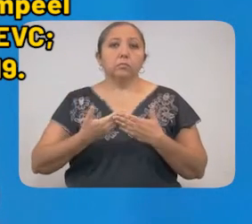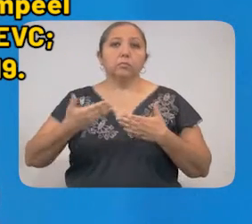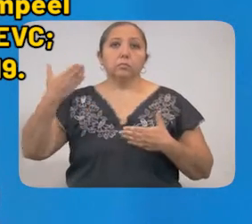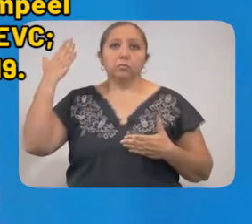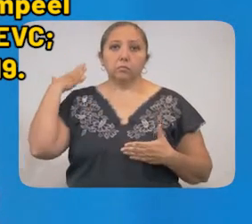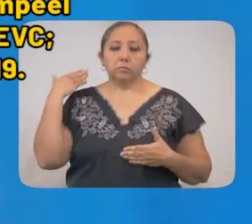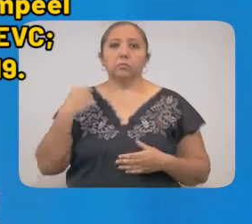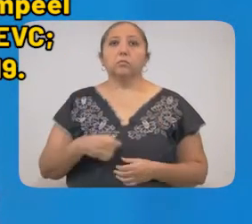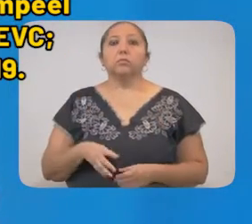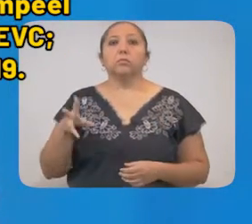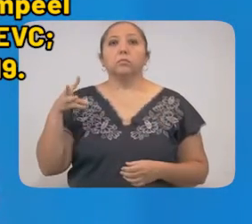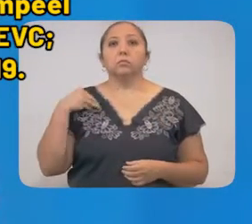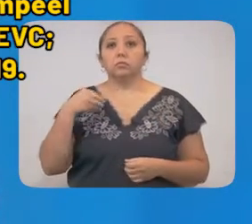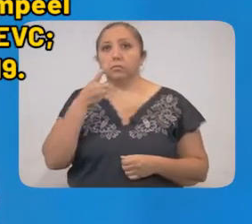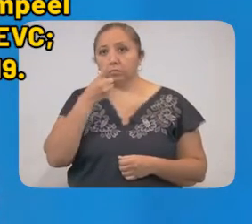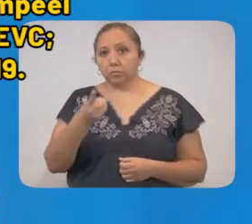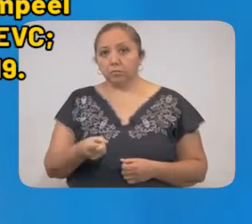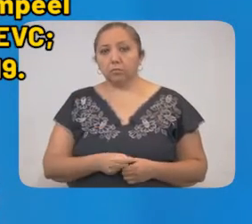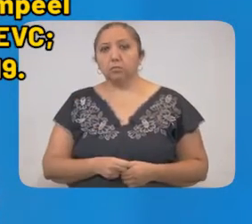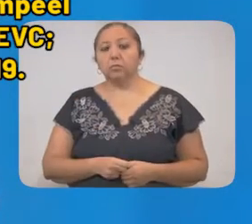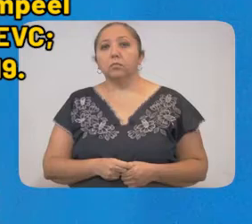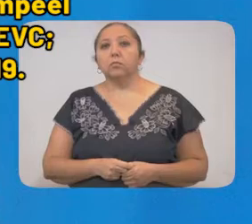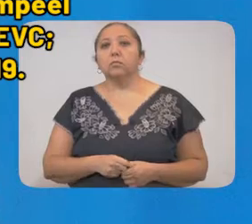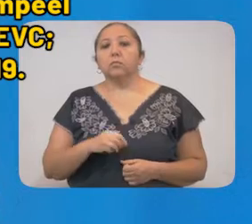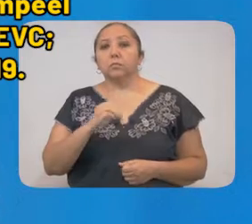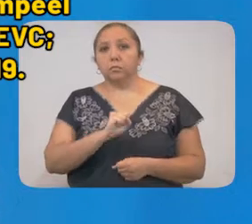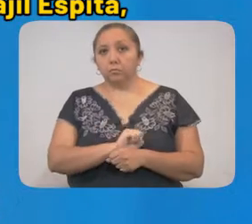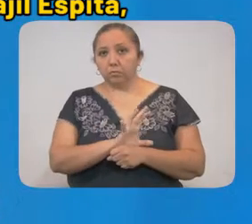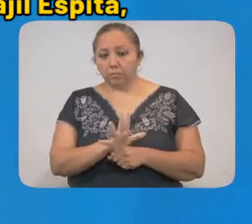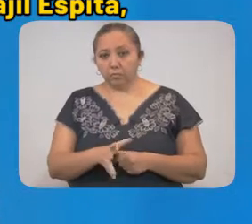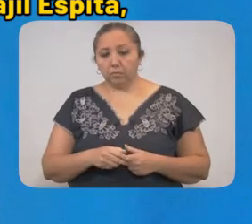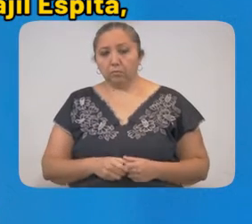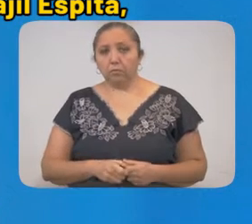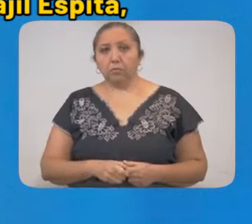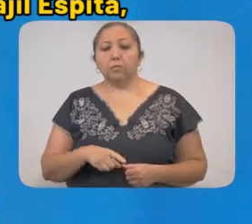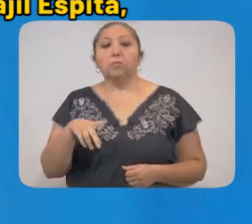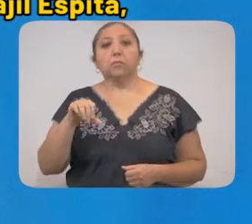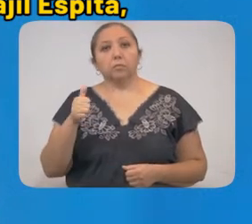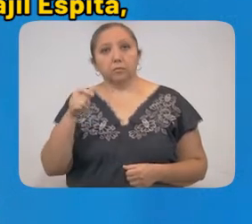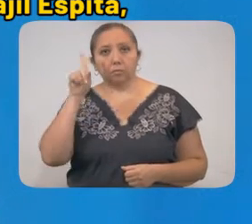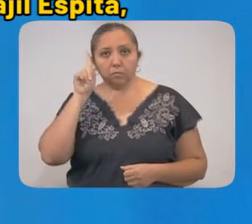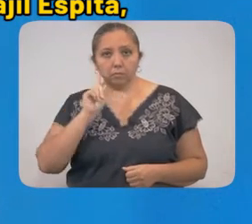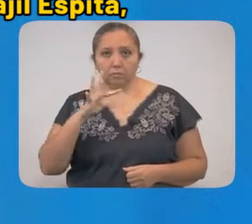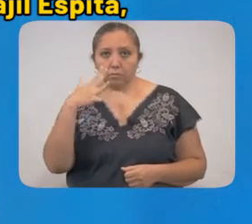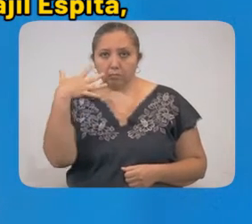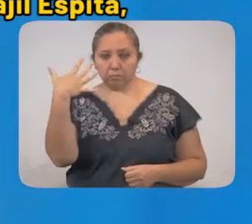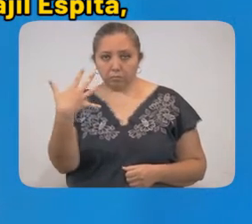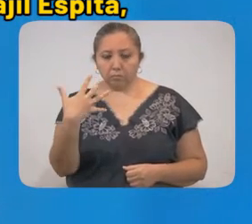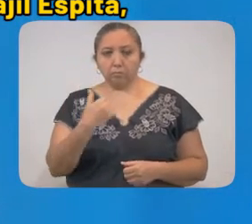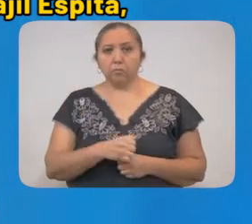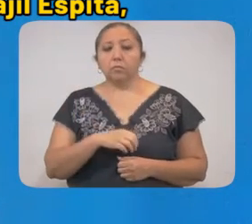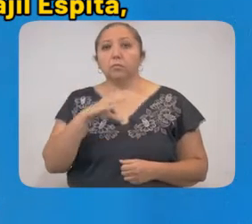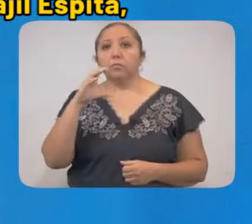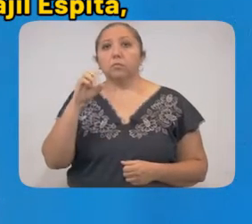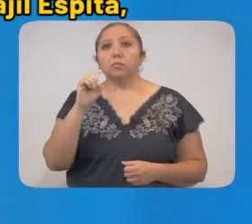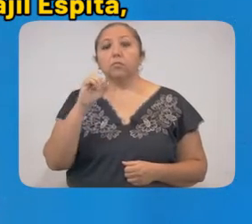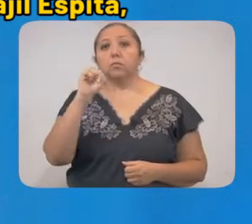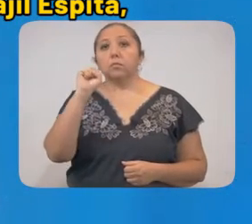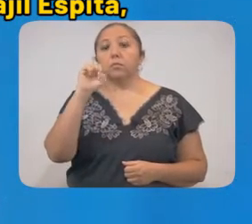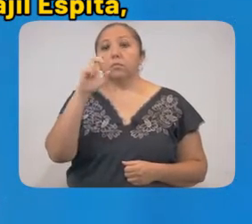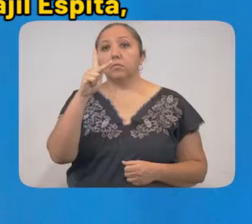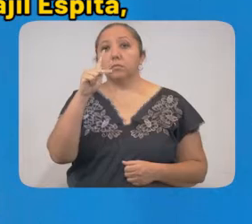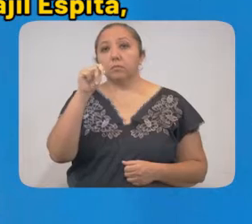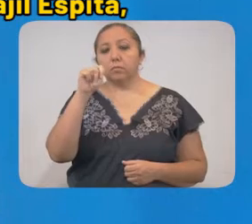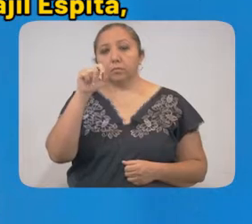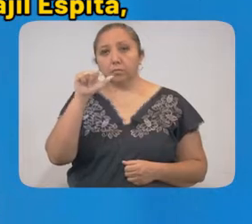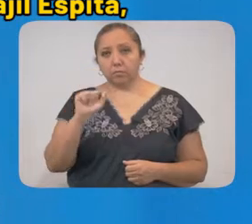antecedente de contagio con un caso confirmado a COVID-19. Mujer de 55 años, de Cunché, localidad de Espita,